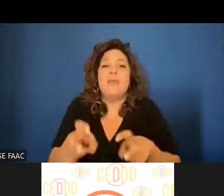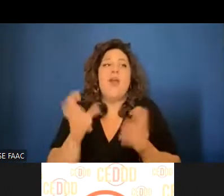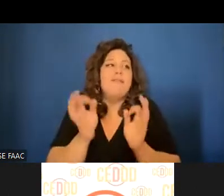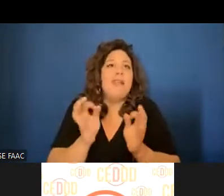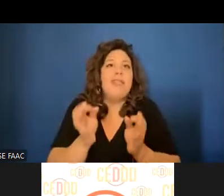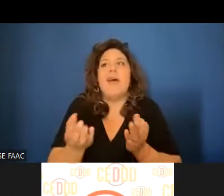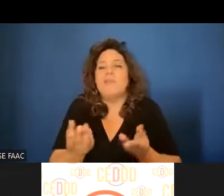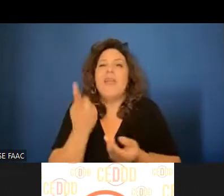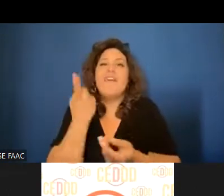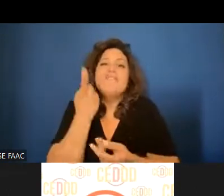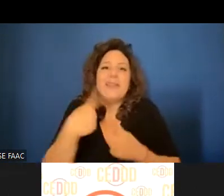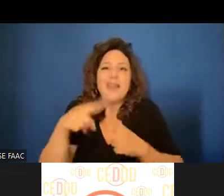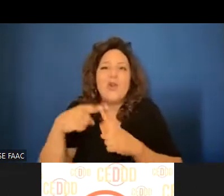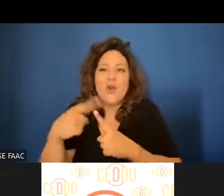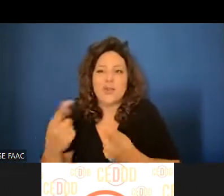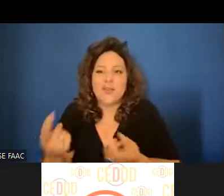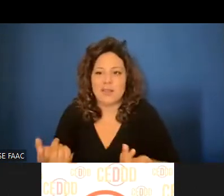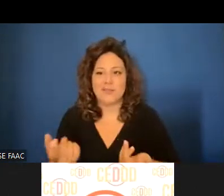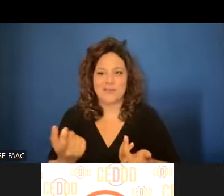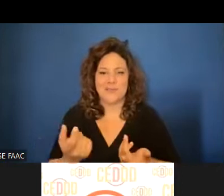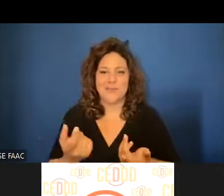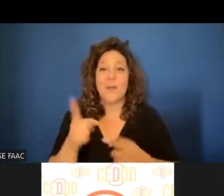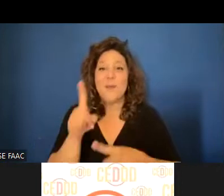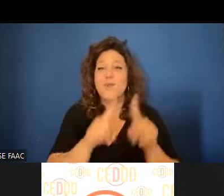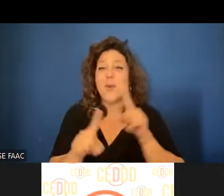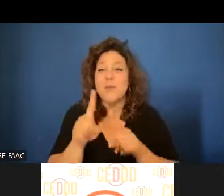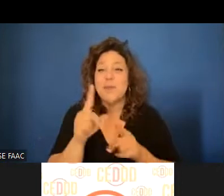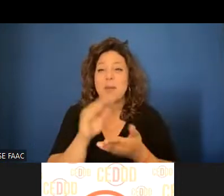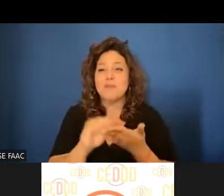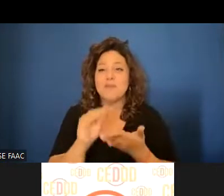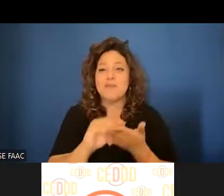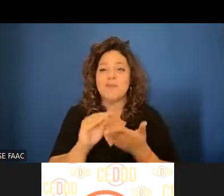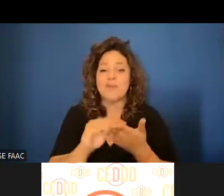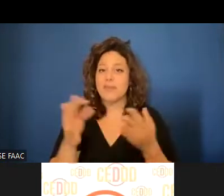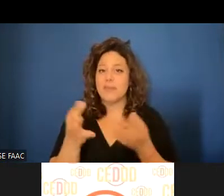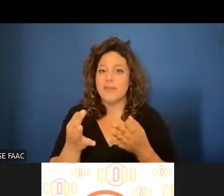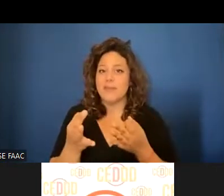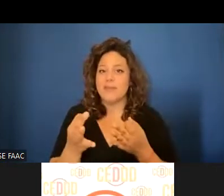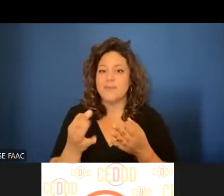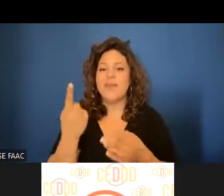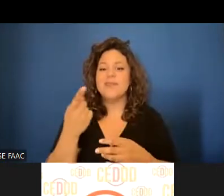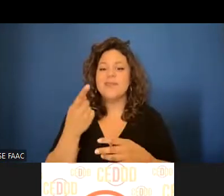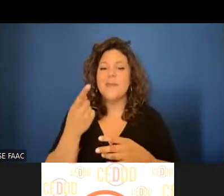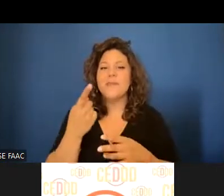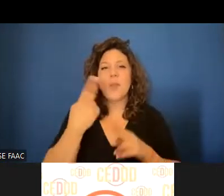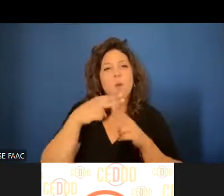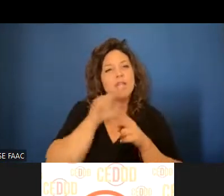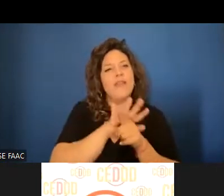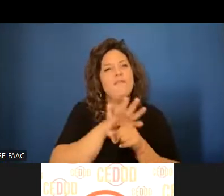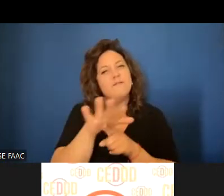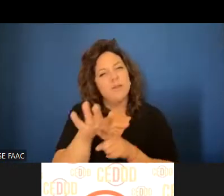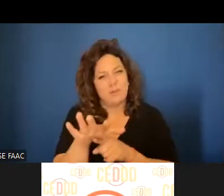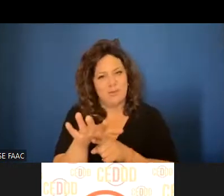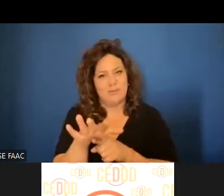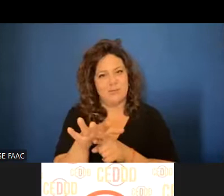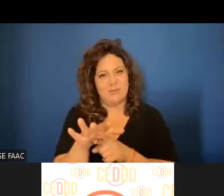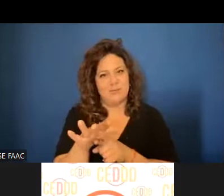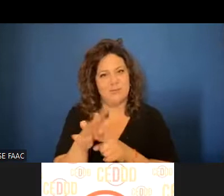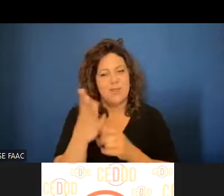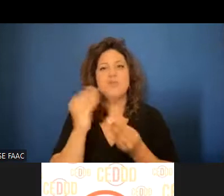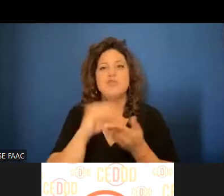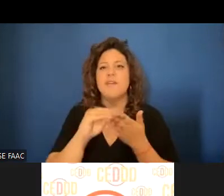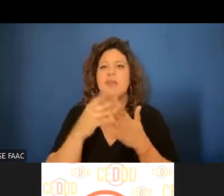muchas veces nos vemos con daños morales de 300, 400, 500 y 600 euros, en el mejor de los casos. Entonces,